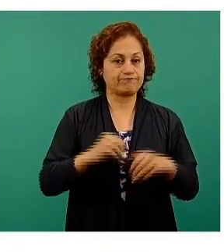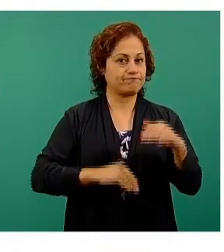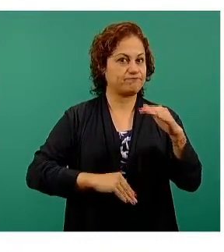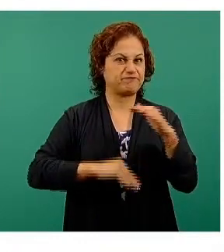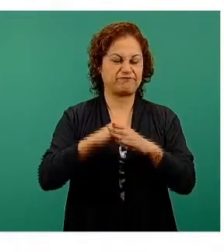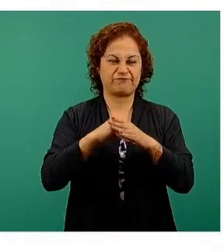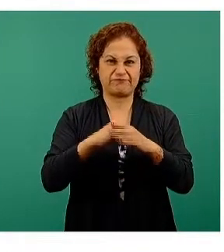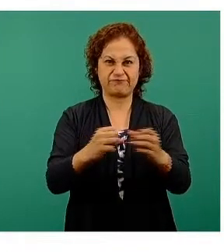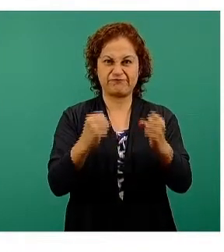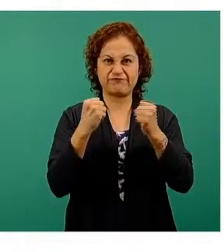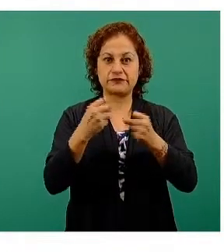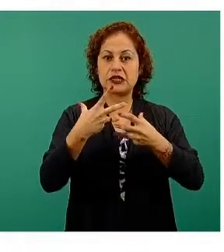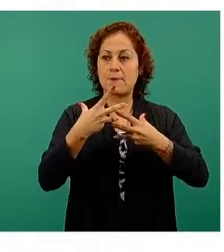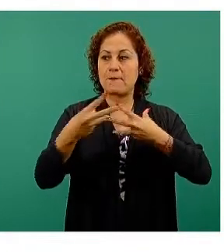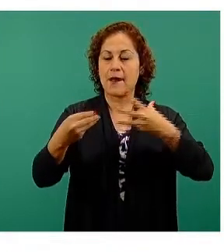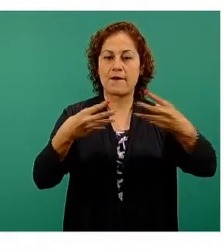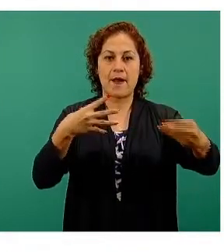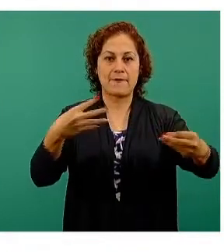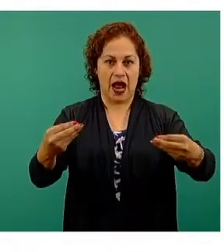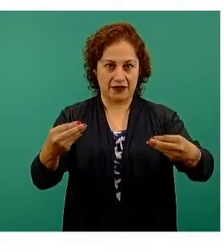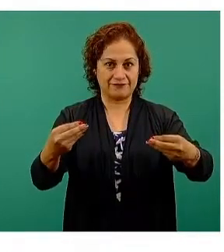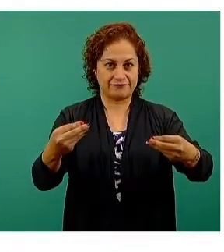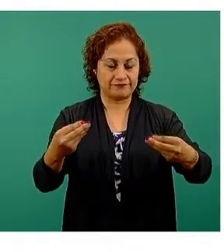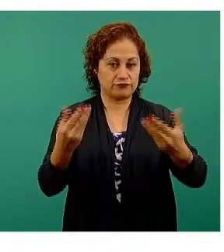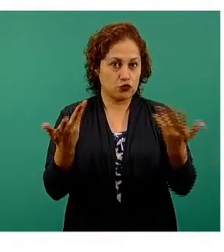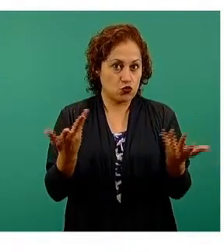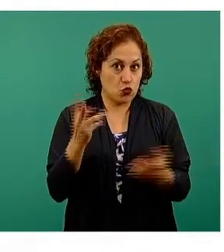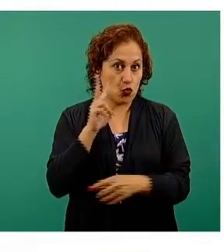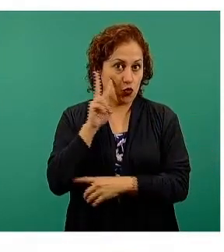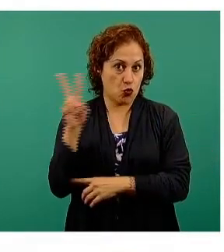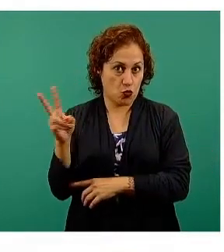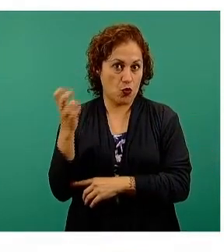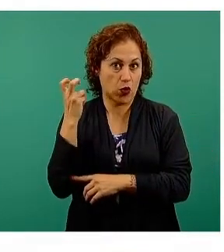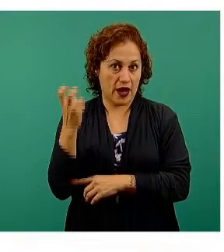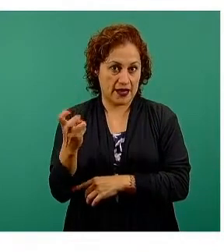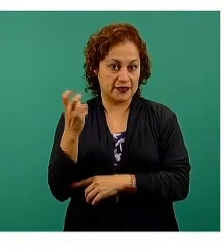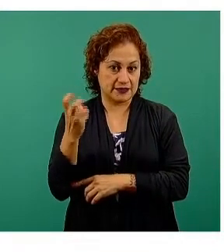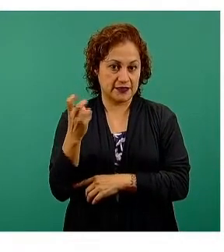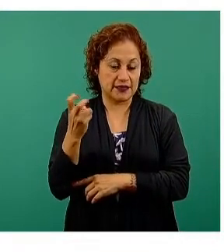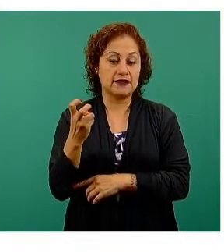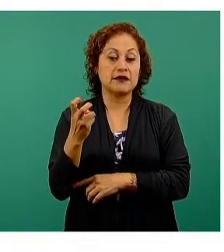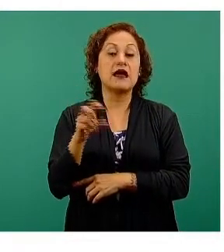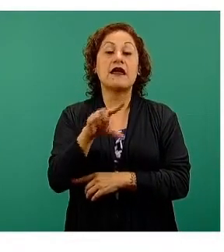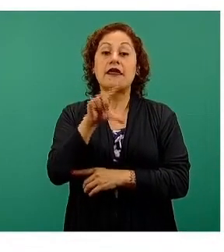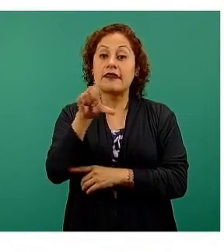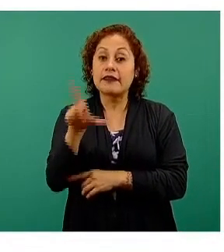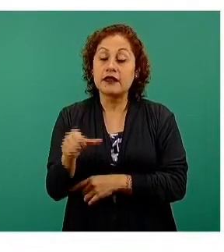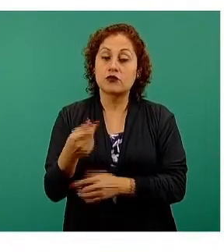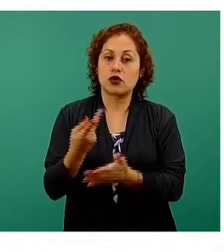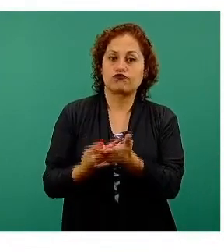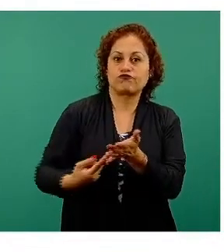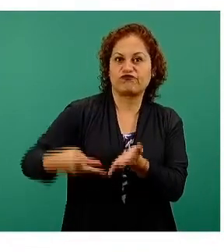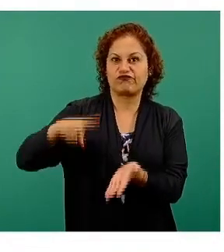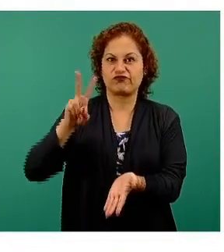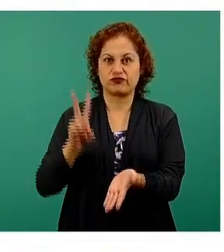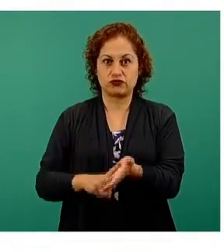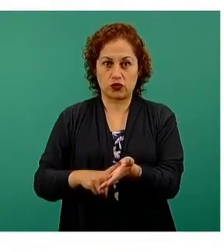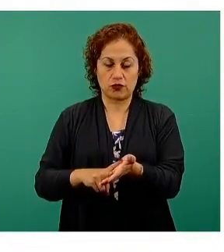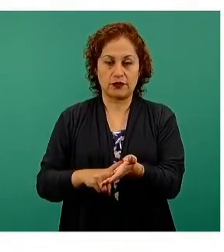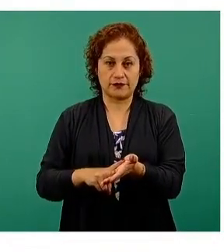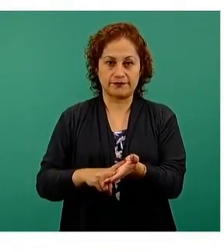en las primeras semanas de este año, pues fue claramente superior, el doble, un poco más del doble del primer pico,